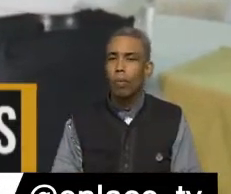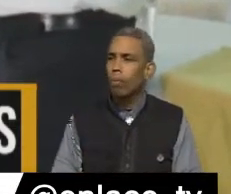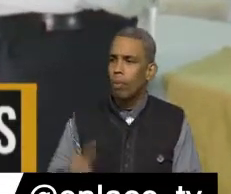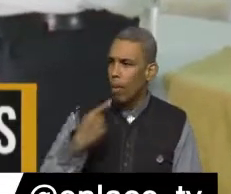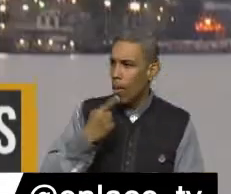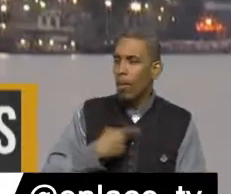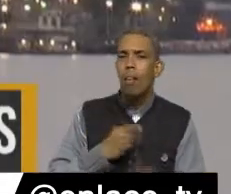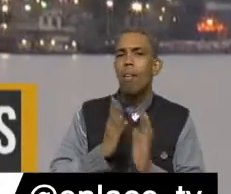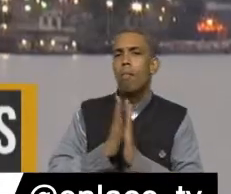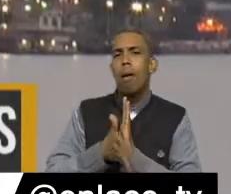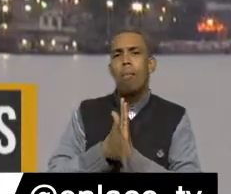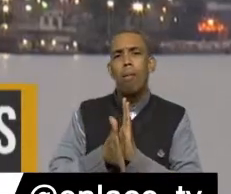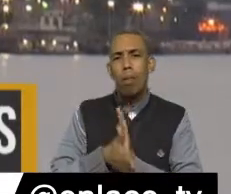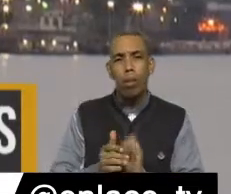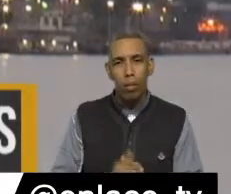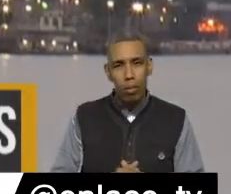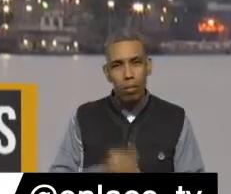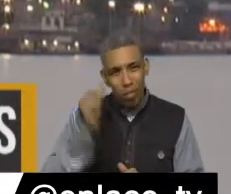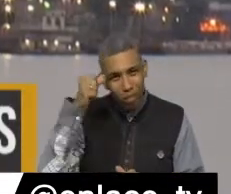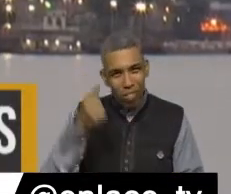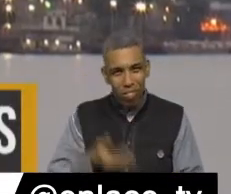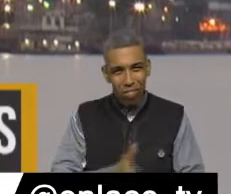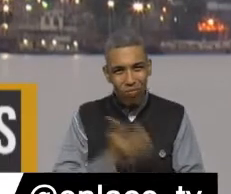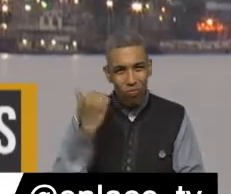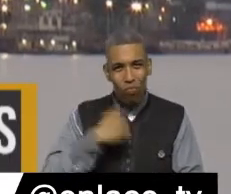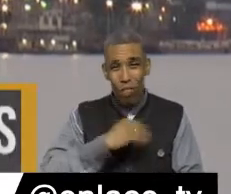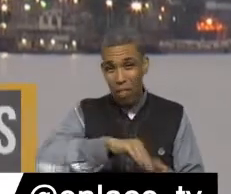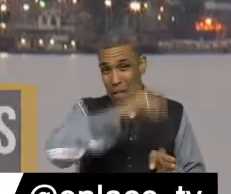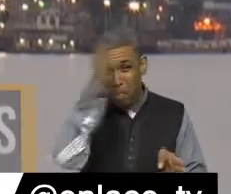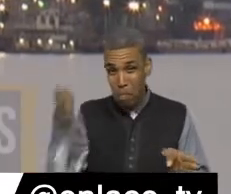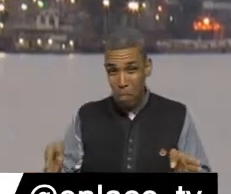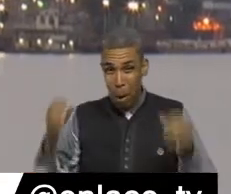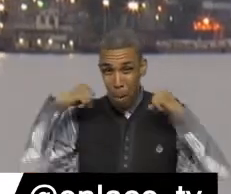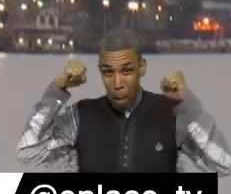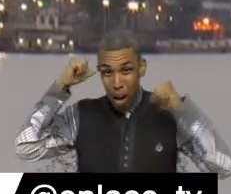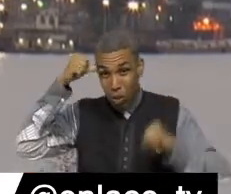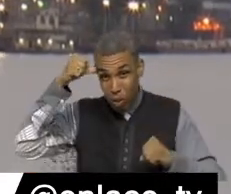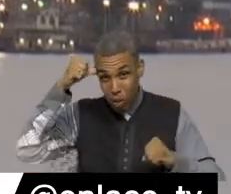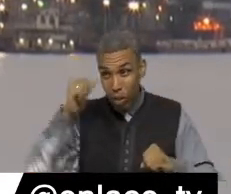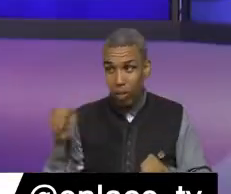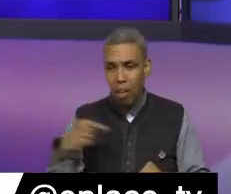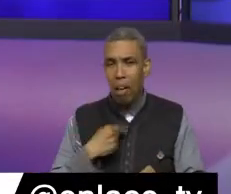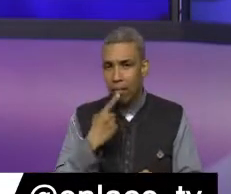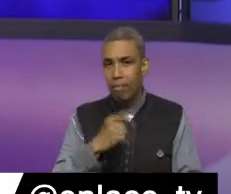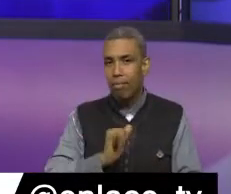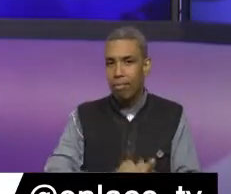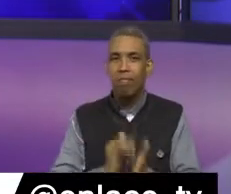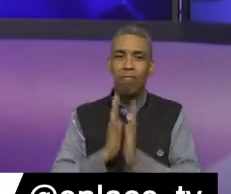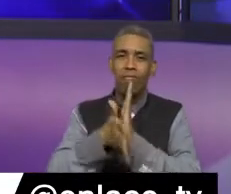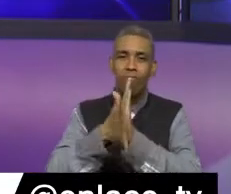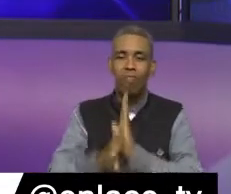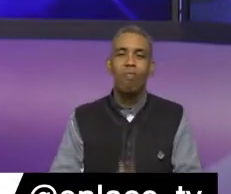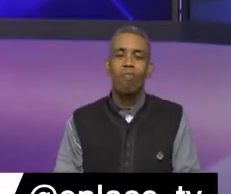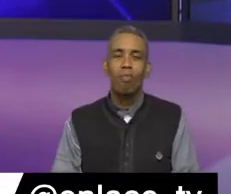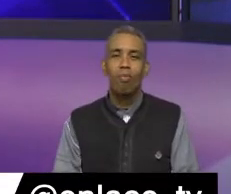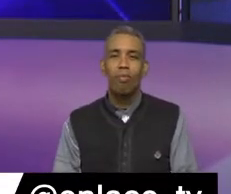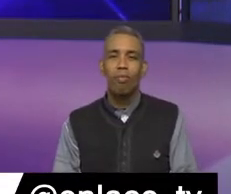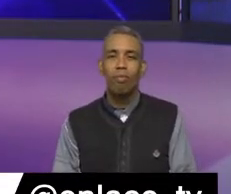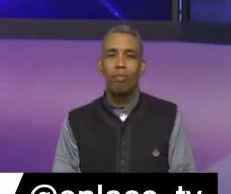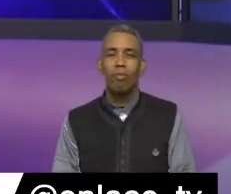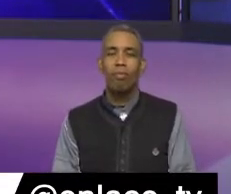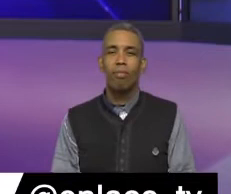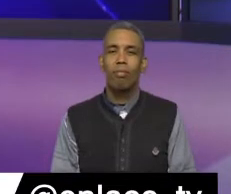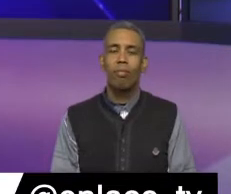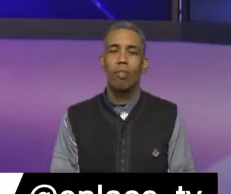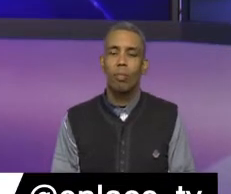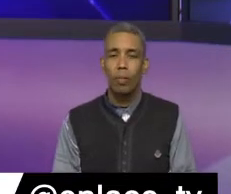refinería se dieron cuando en la ciudad se anuncia un paro cívico por la modernización de ese complejo industrial. El director de la Inspección de